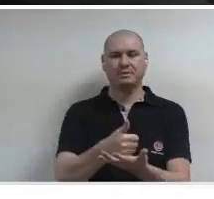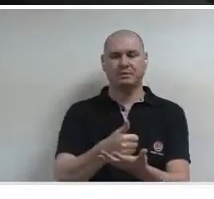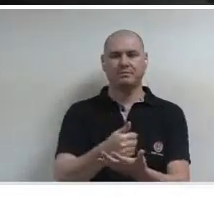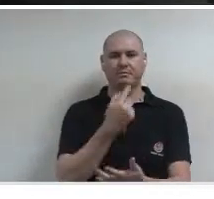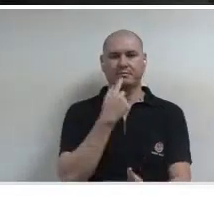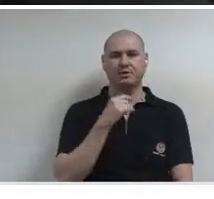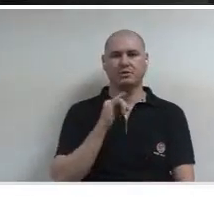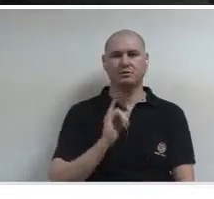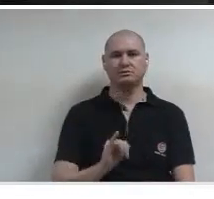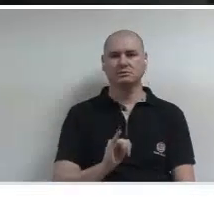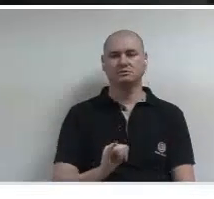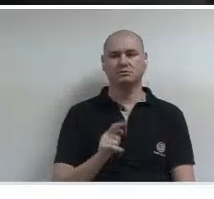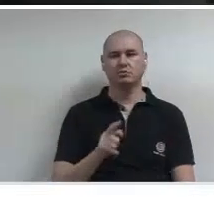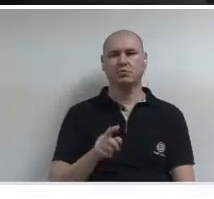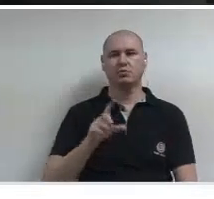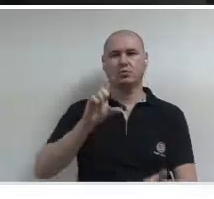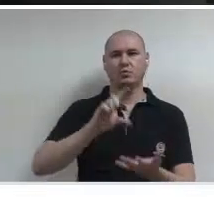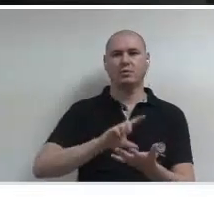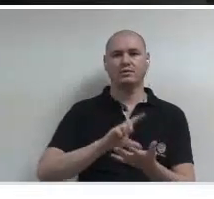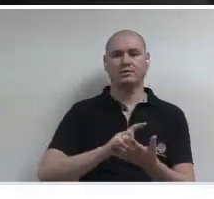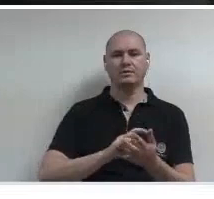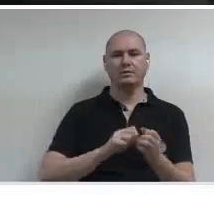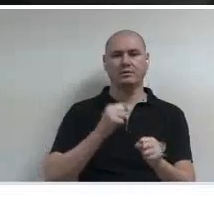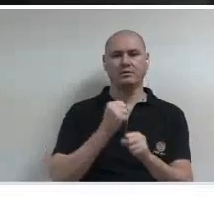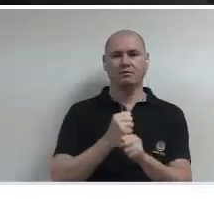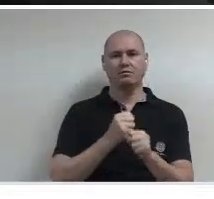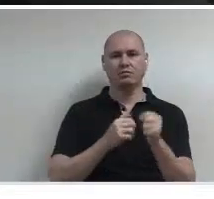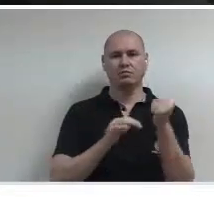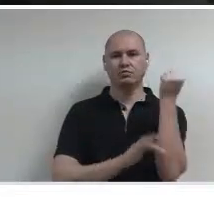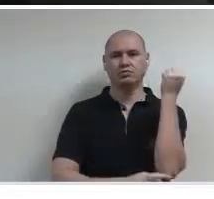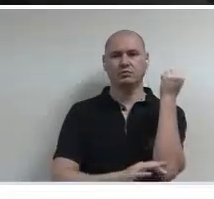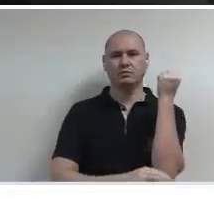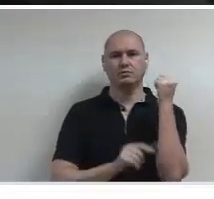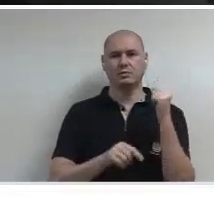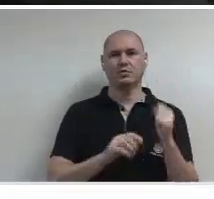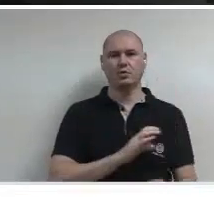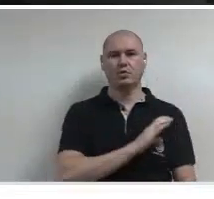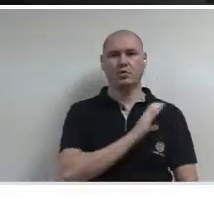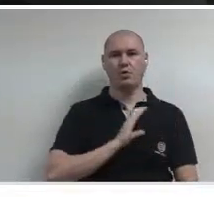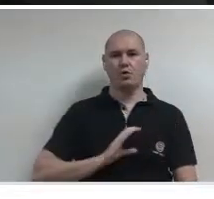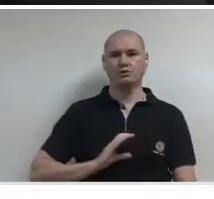pe tema pe a veces anda participa en este sabe curi pero ya chupé ti